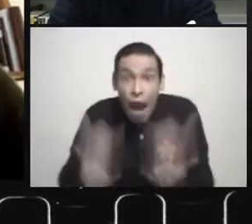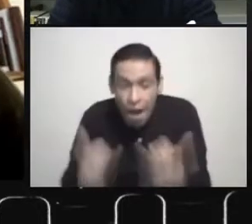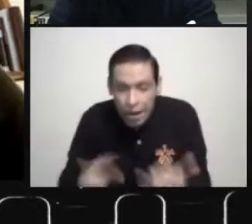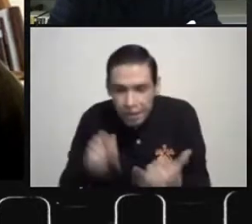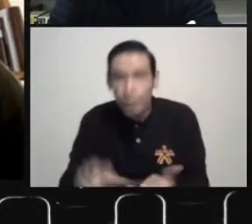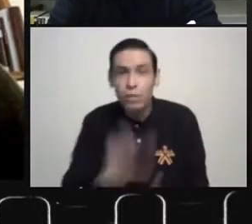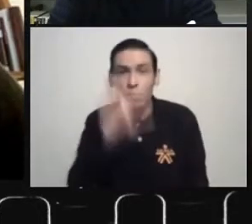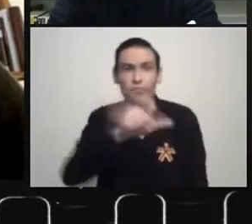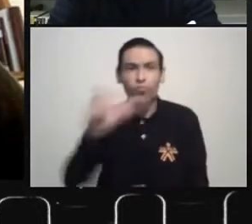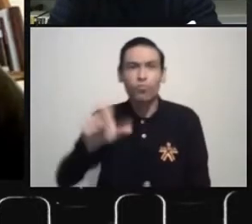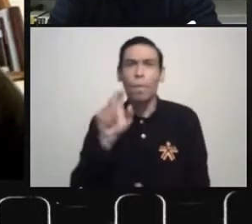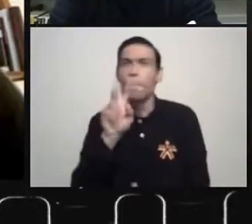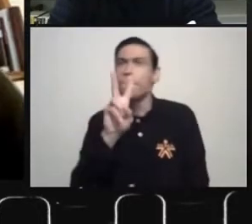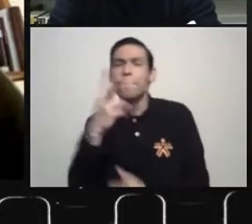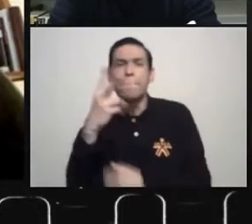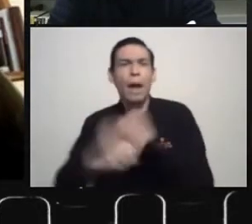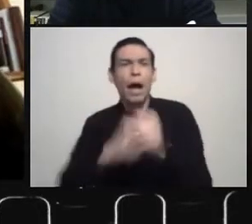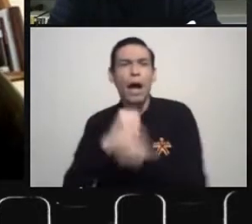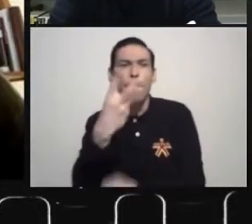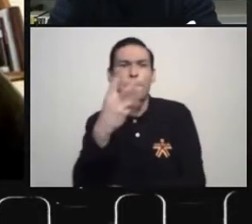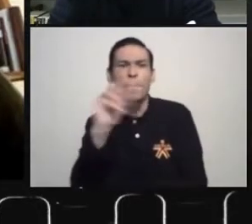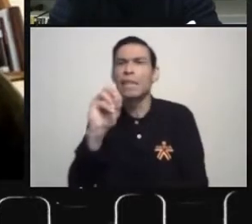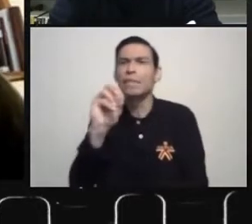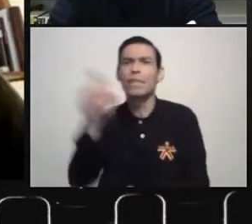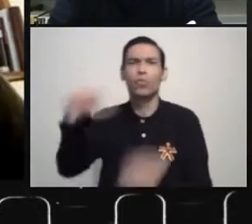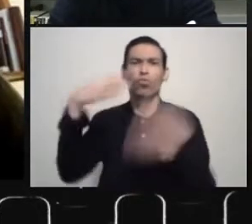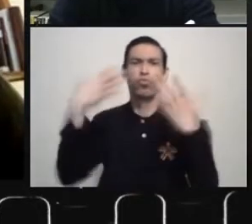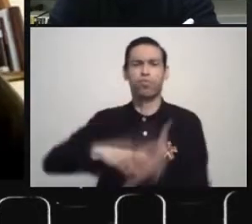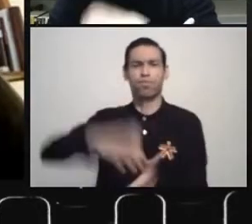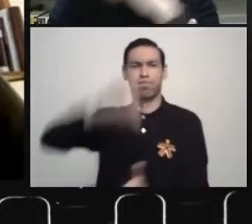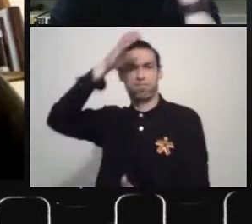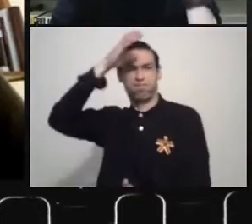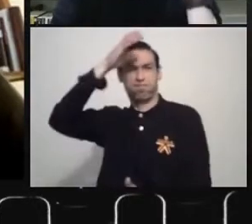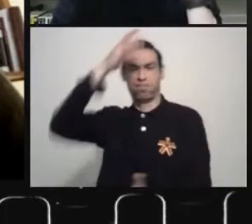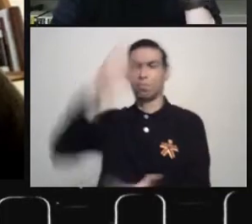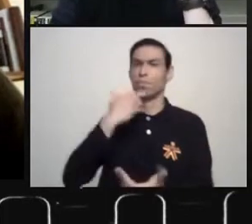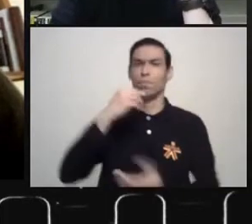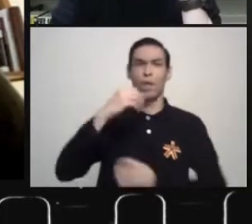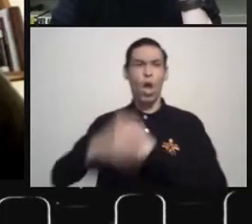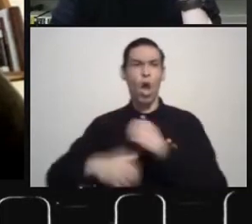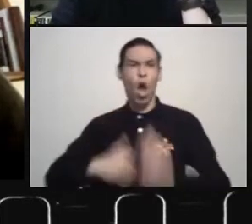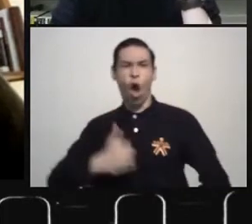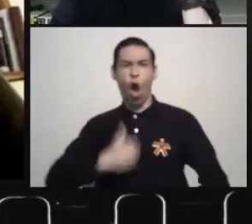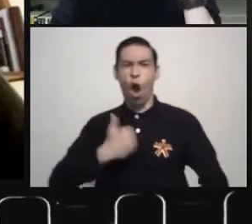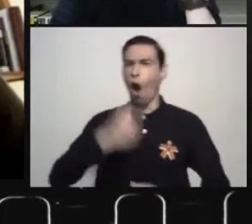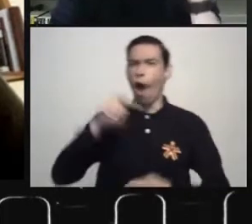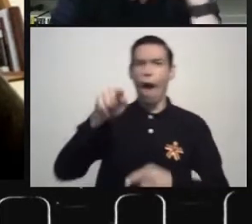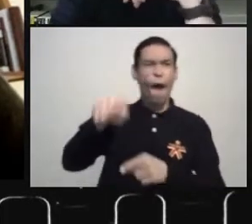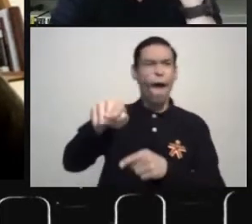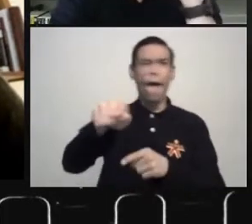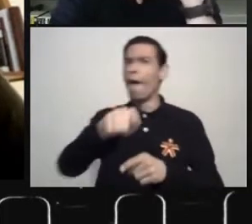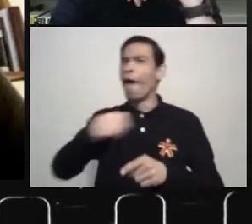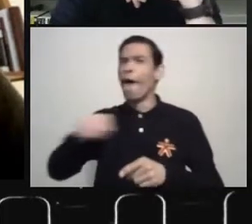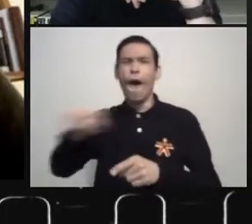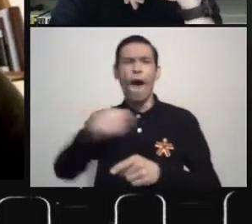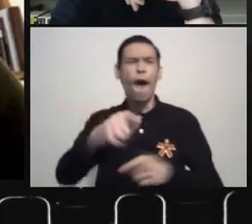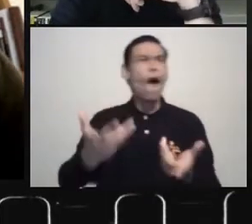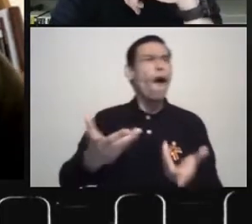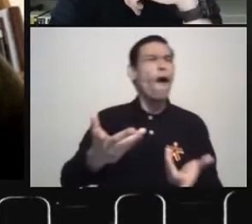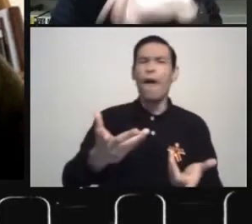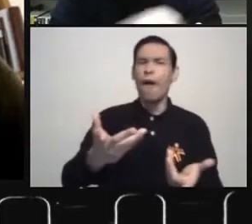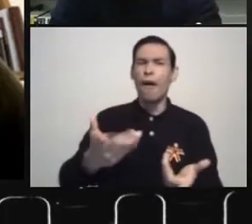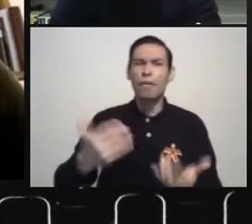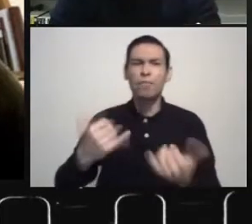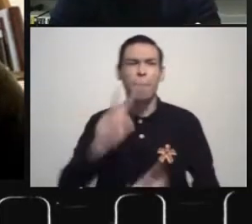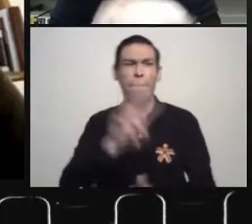años que sabe hacer cine, toca la batería, es videógrafo, sabe manejar el dron, canta, toca la guitarra, toca el piano, dibuja,